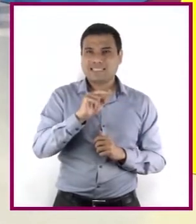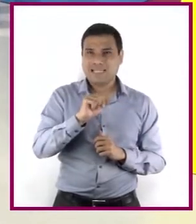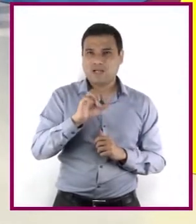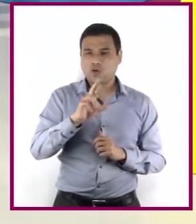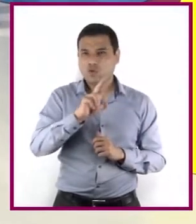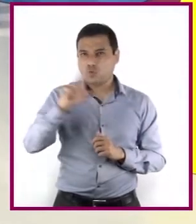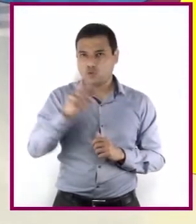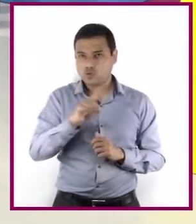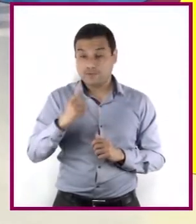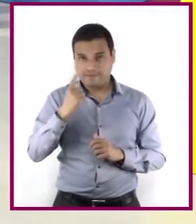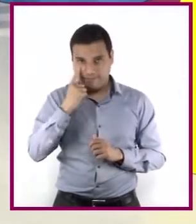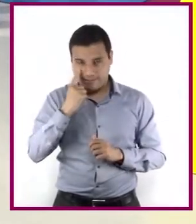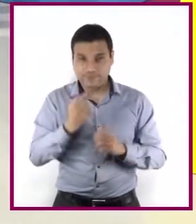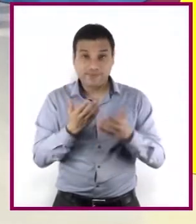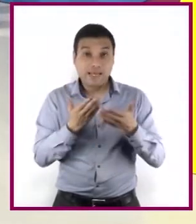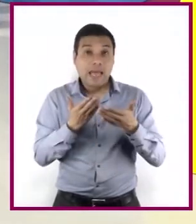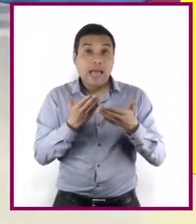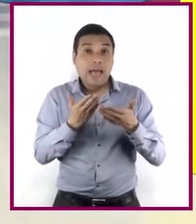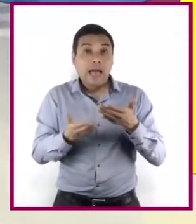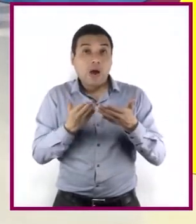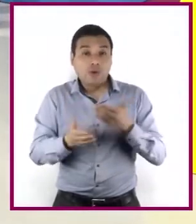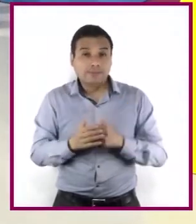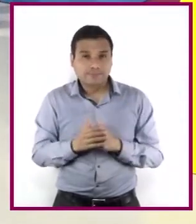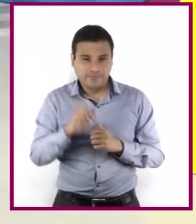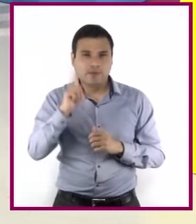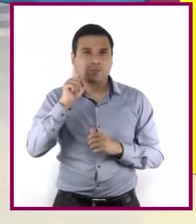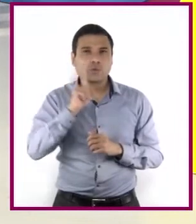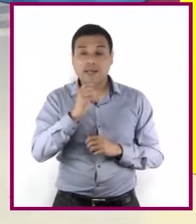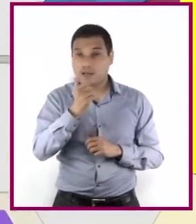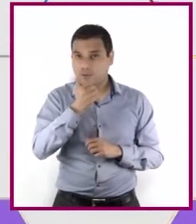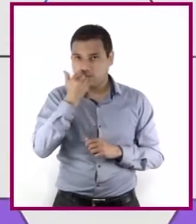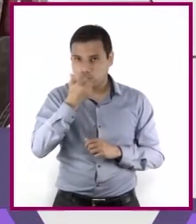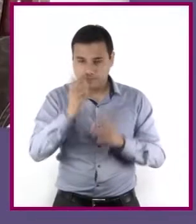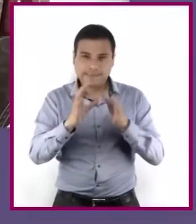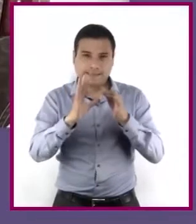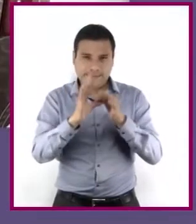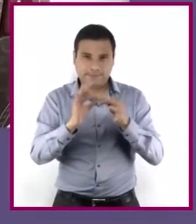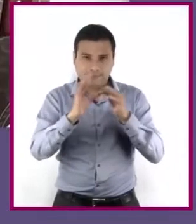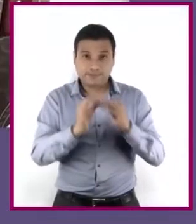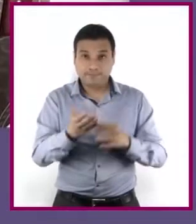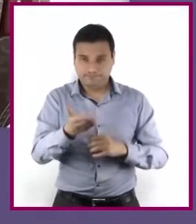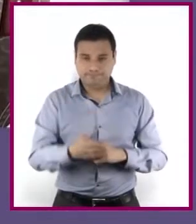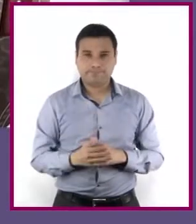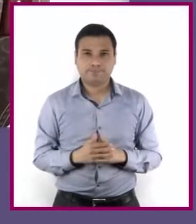Escuchemos a Fátima Cruz, quien nos presenta la situación.